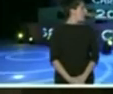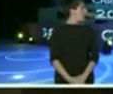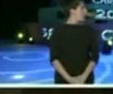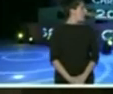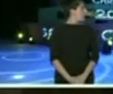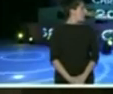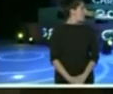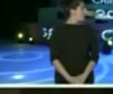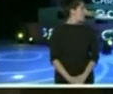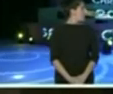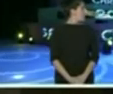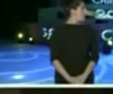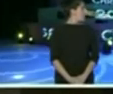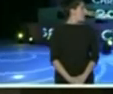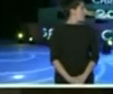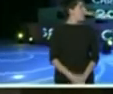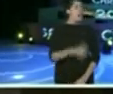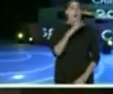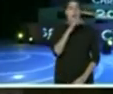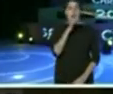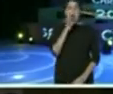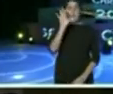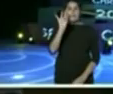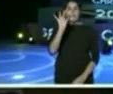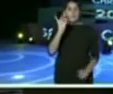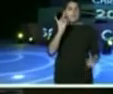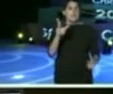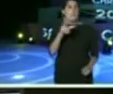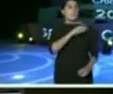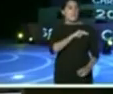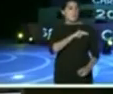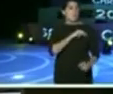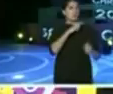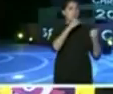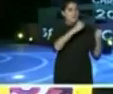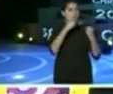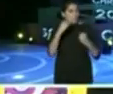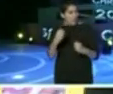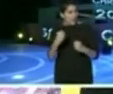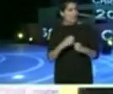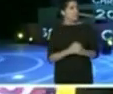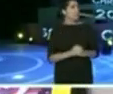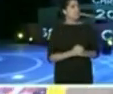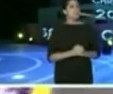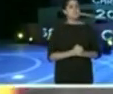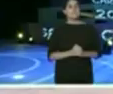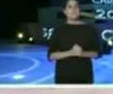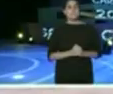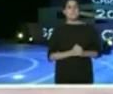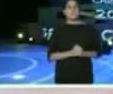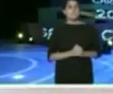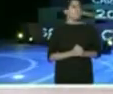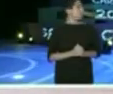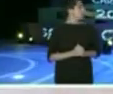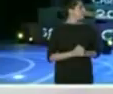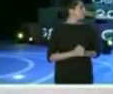cuando se saquen la foto institucional, vamos con los premios también institucionales, Alexis. Sí, señora. ¿Quién habrá ganado,